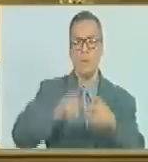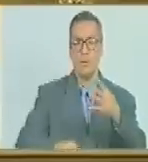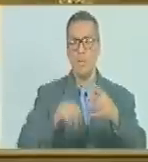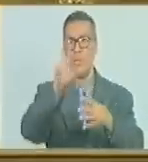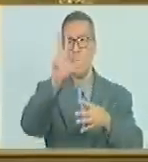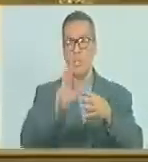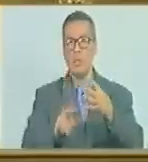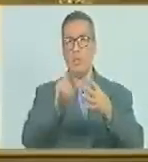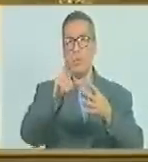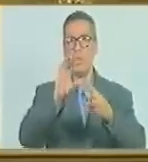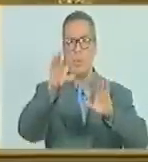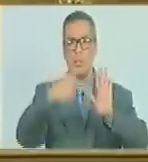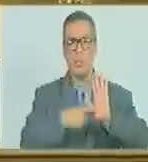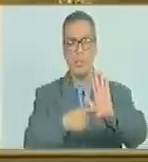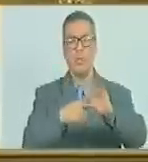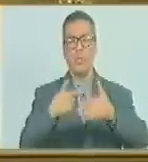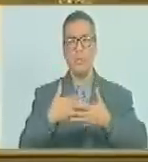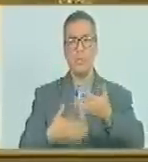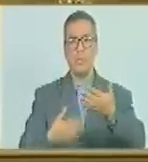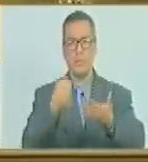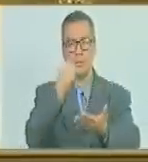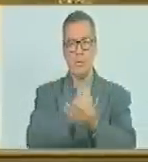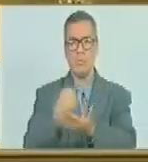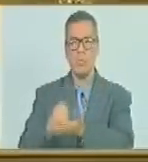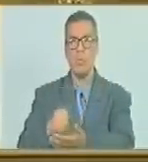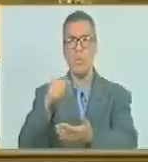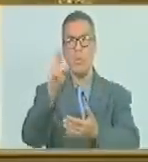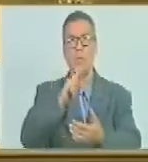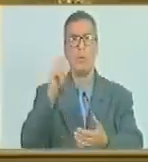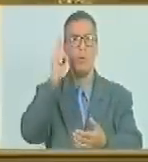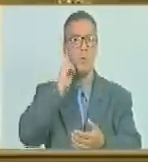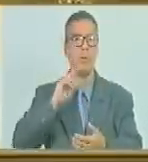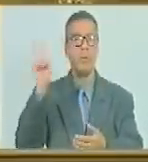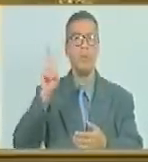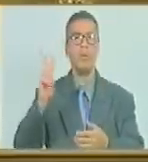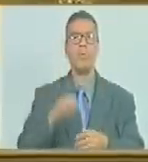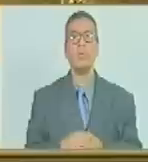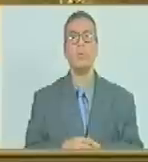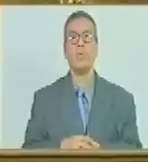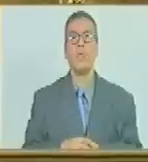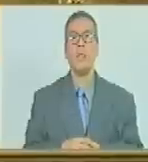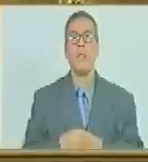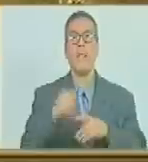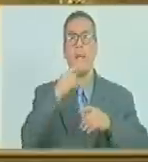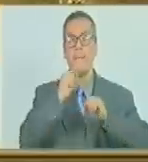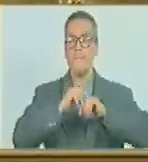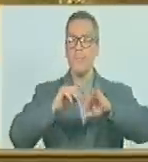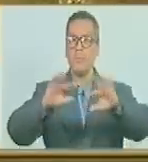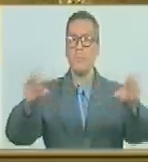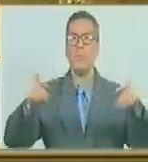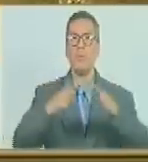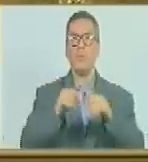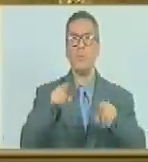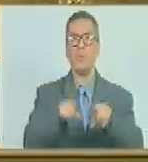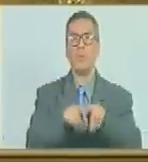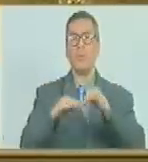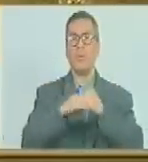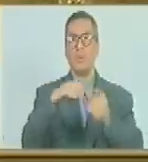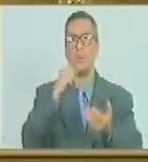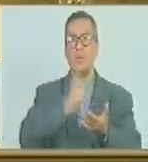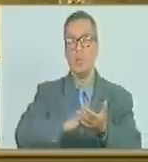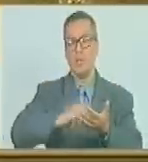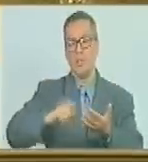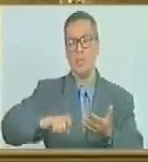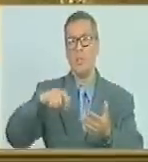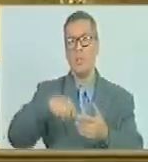Tercero, publicar el presente acuerdo en la Gaceta Oficial de la República Bolivariana de Venezuela y dar máxima difusión del mismo. Dado,